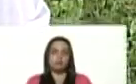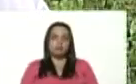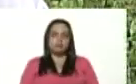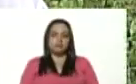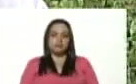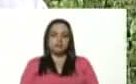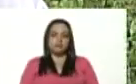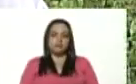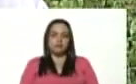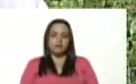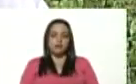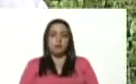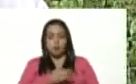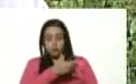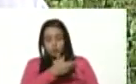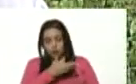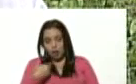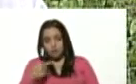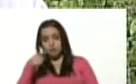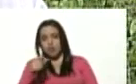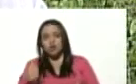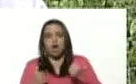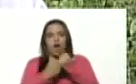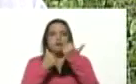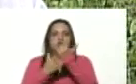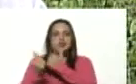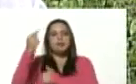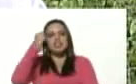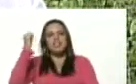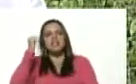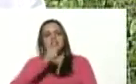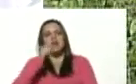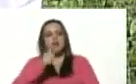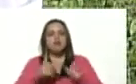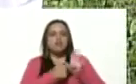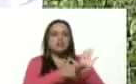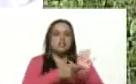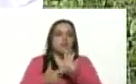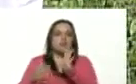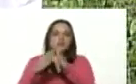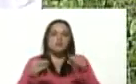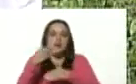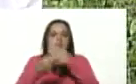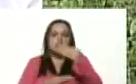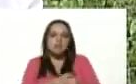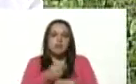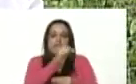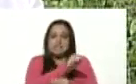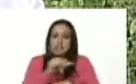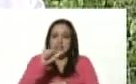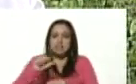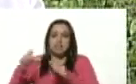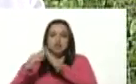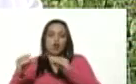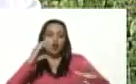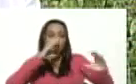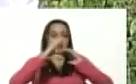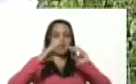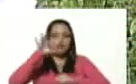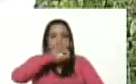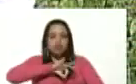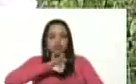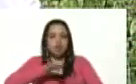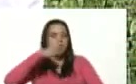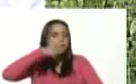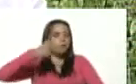el epicentro de presentar a todo el país todo lo que hacemos durante la semana. Y bueno, todos los comunicadores sociales populares se van a